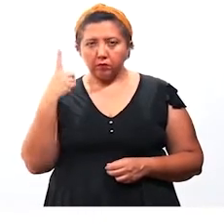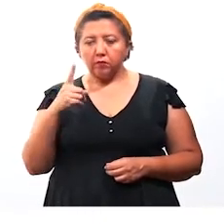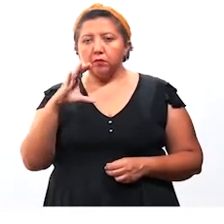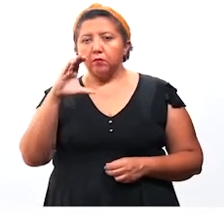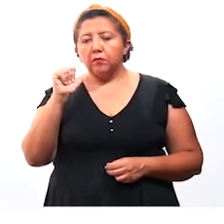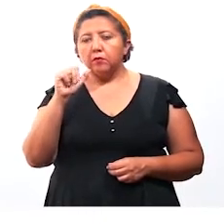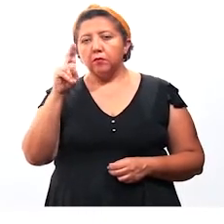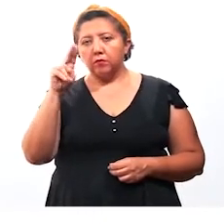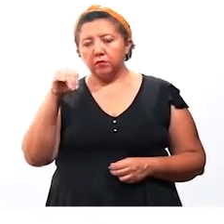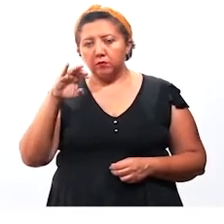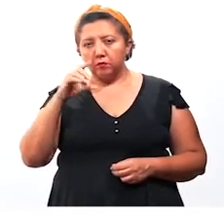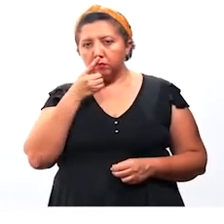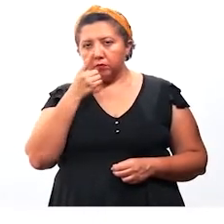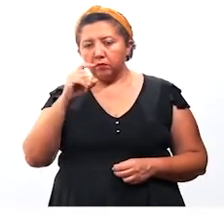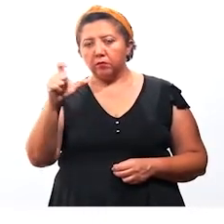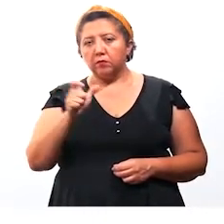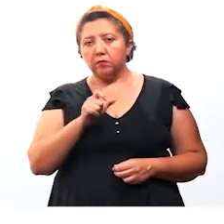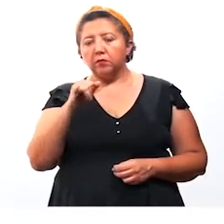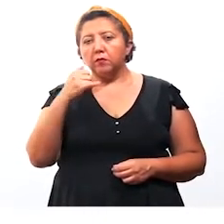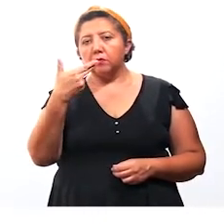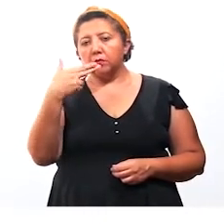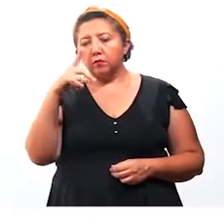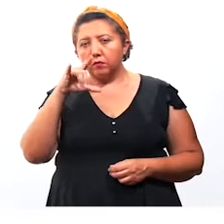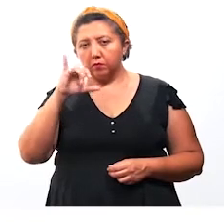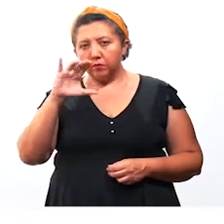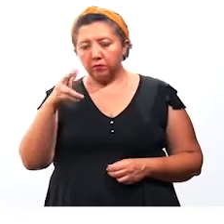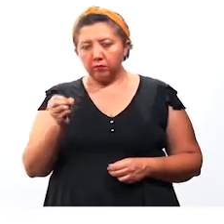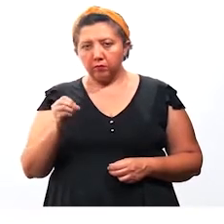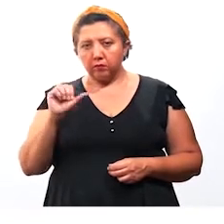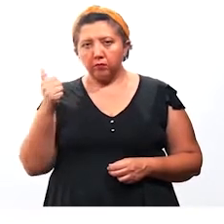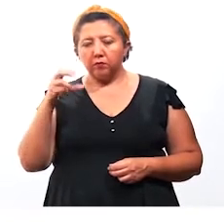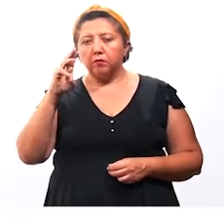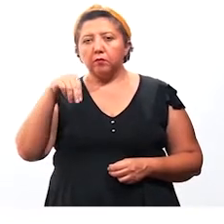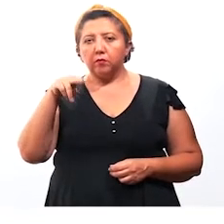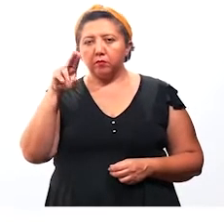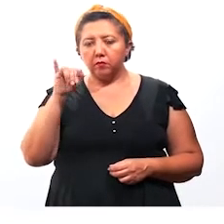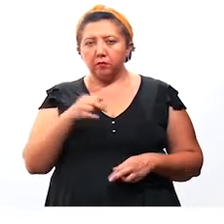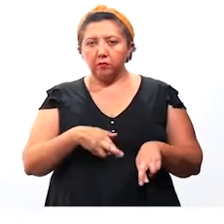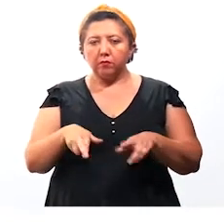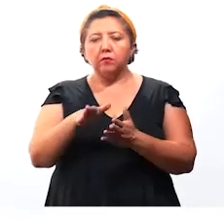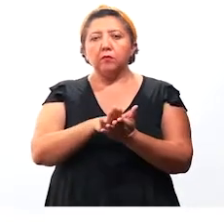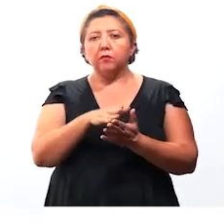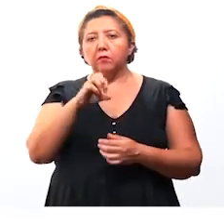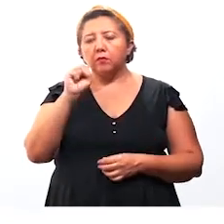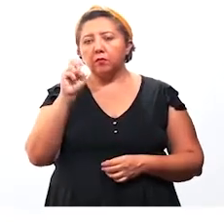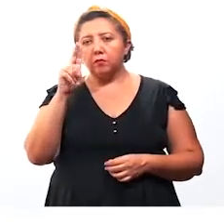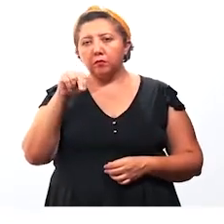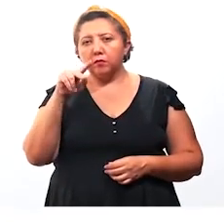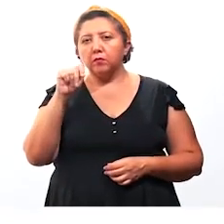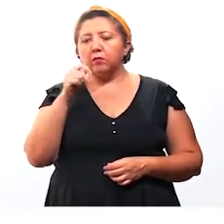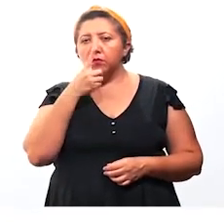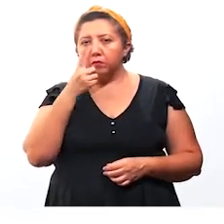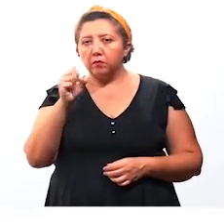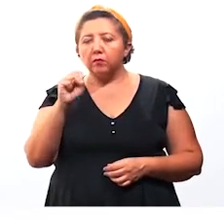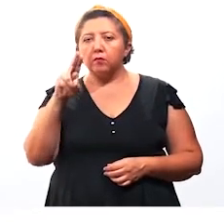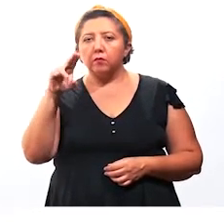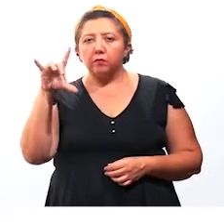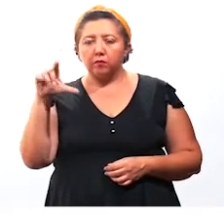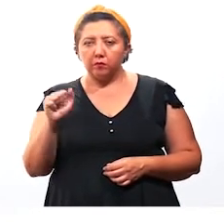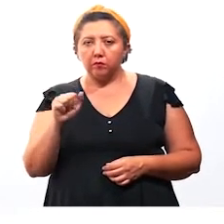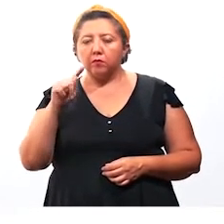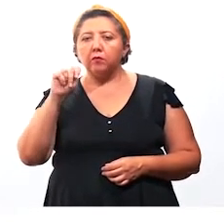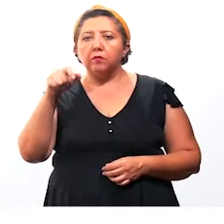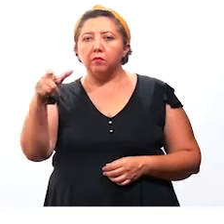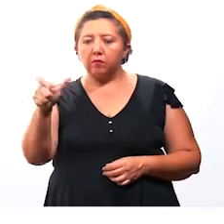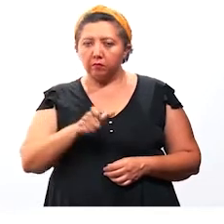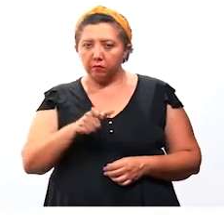1 en Cacalchen, Chemash, Jalachó, Joctún, Maní, Muna, Río Lagartos, Sanancap, Suquilá,